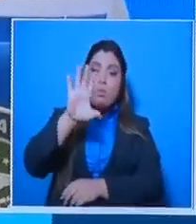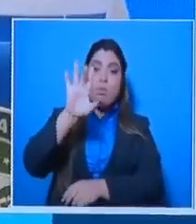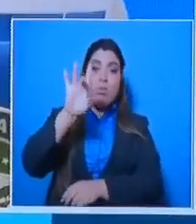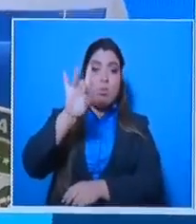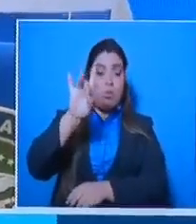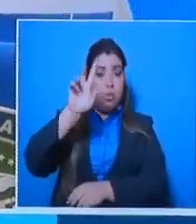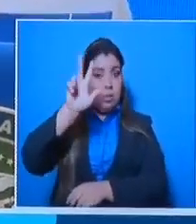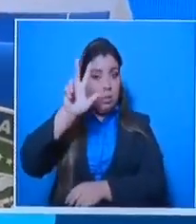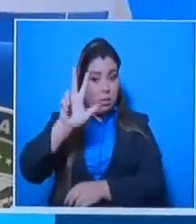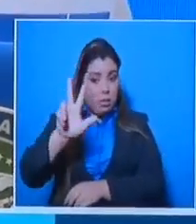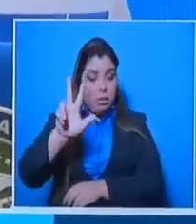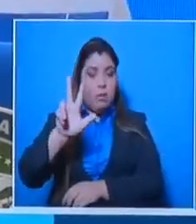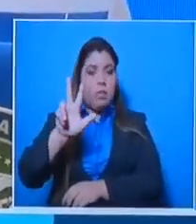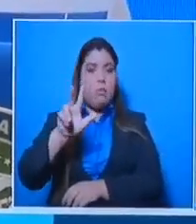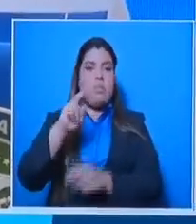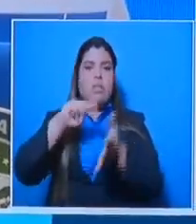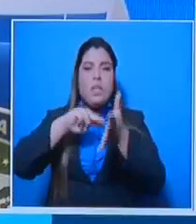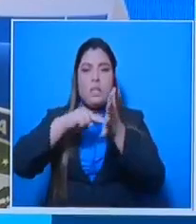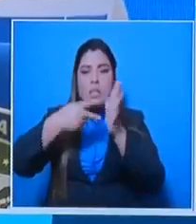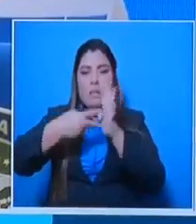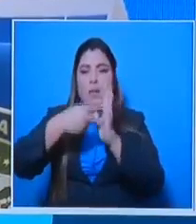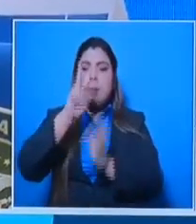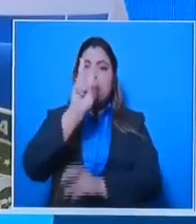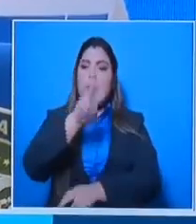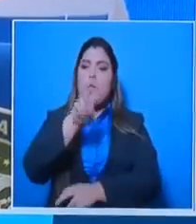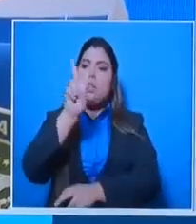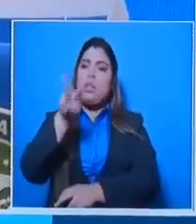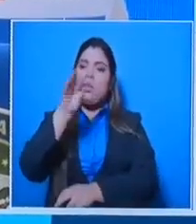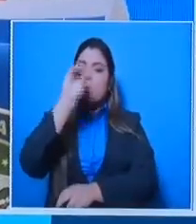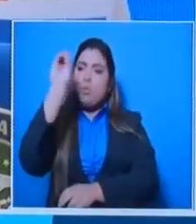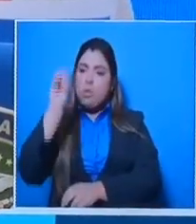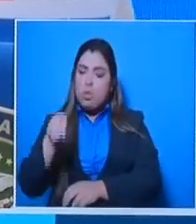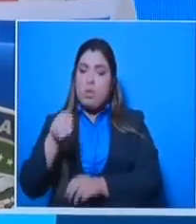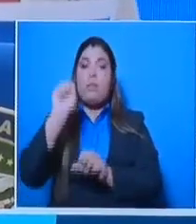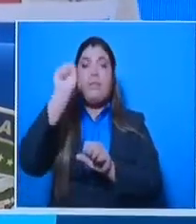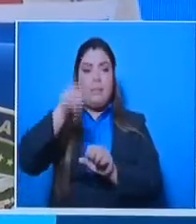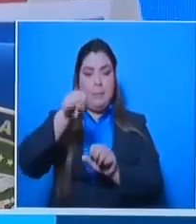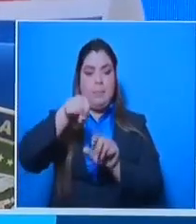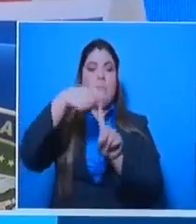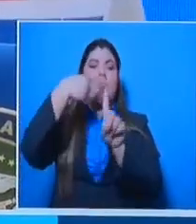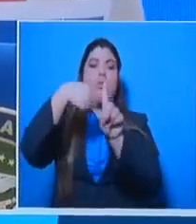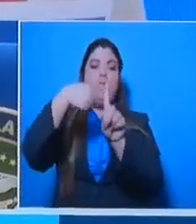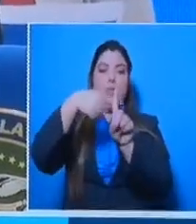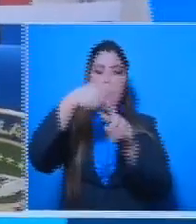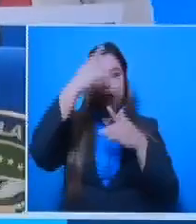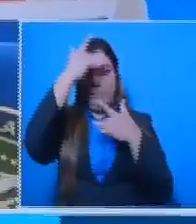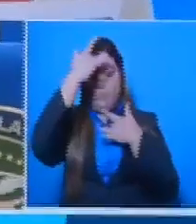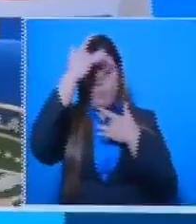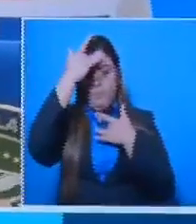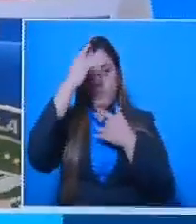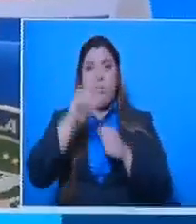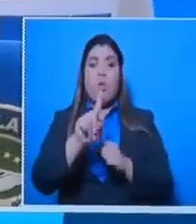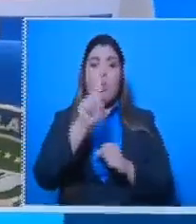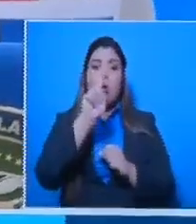16.483, que corresponden a un 23%, son positivas. Hemos alcanzado